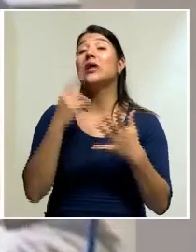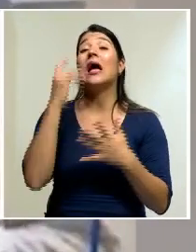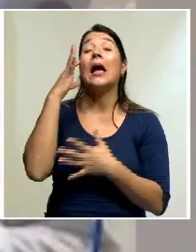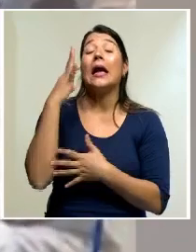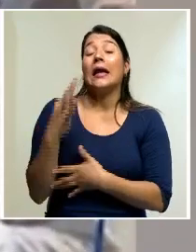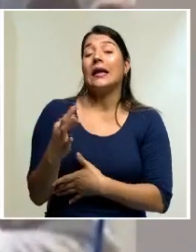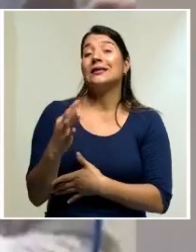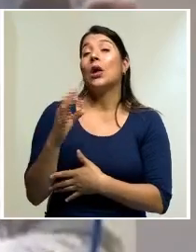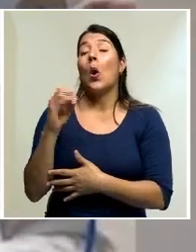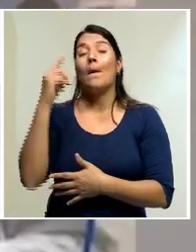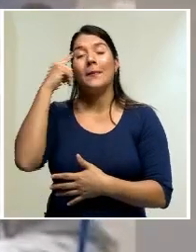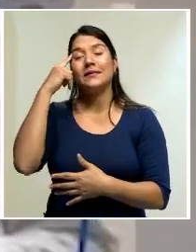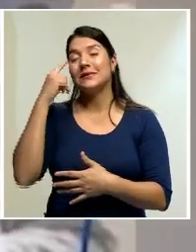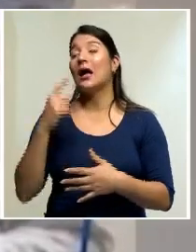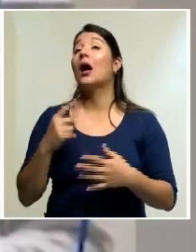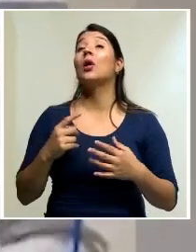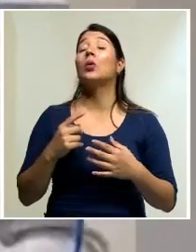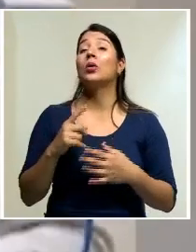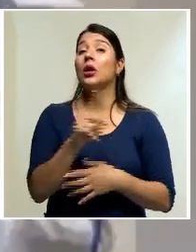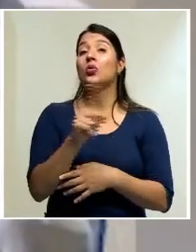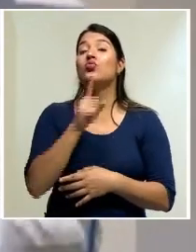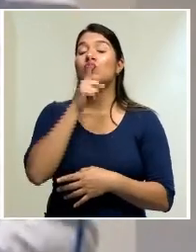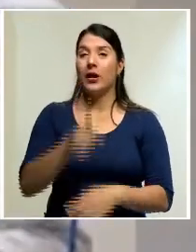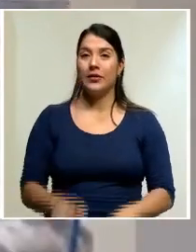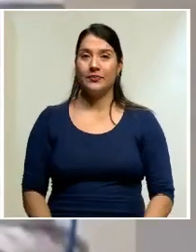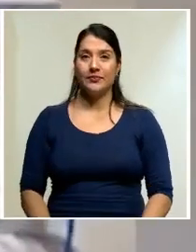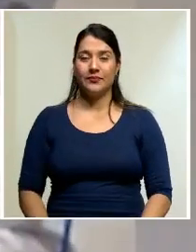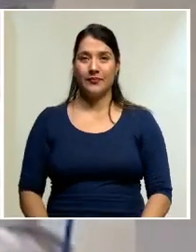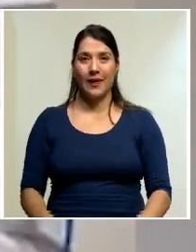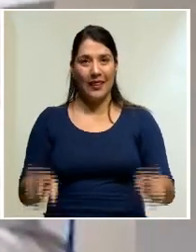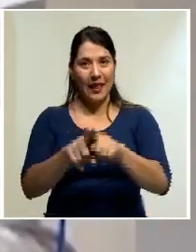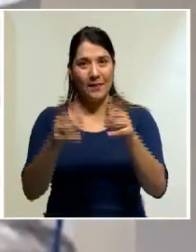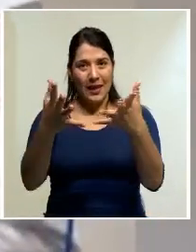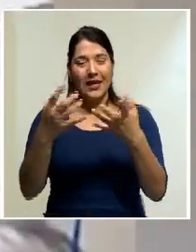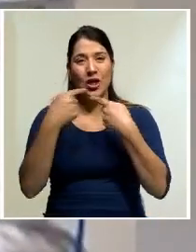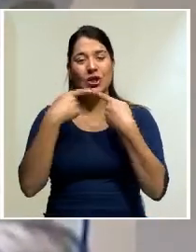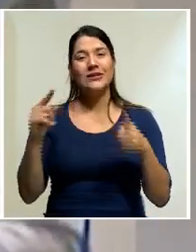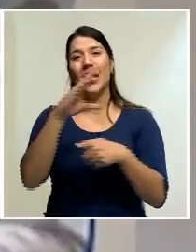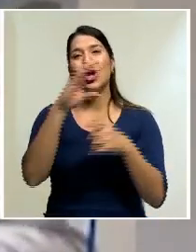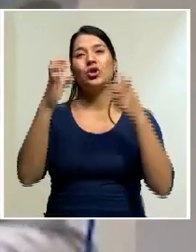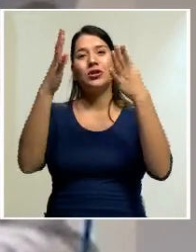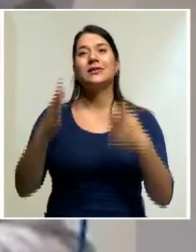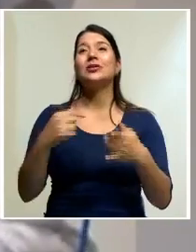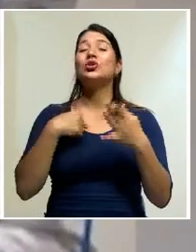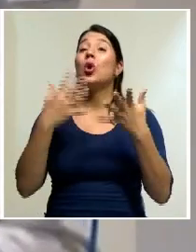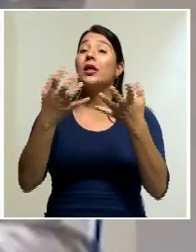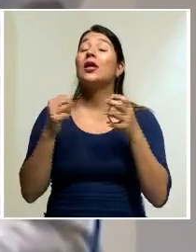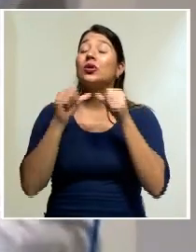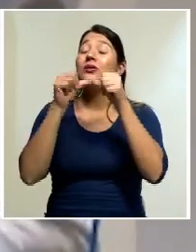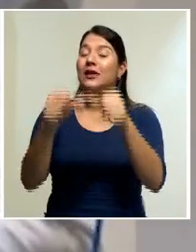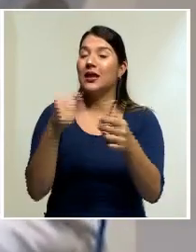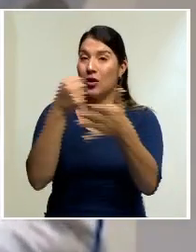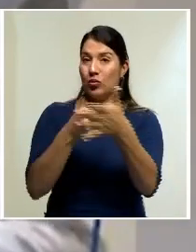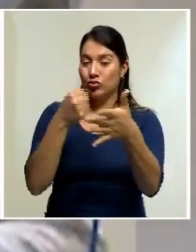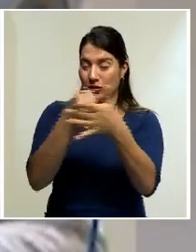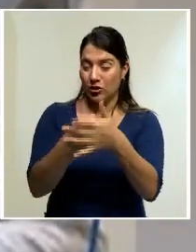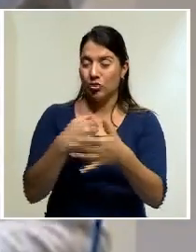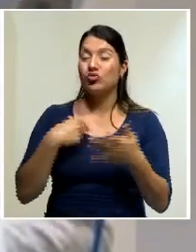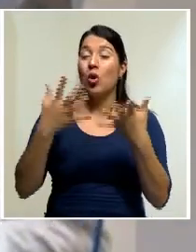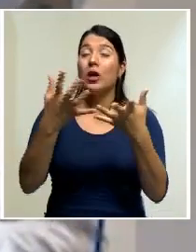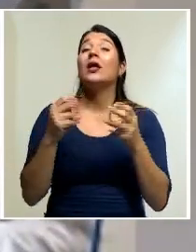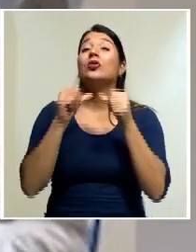creyeron en este proyecto político. Y bueno, decir a los costarricenses que voy a seguir luchando, voy